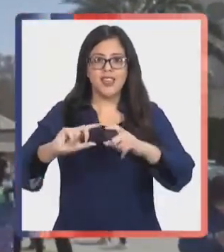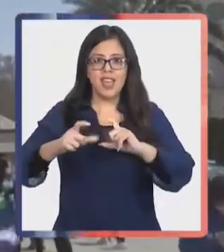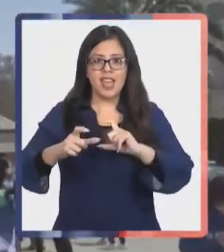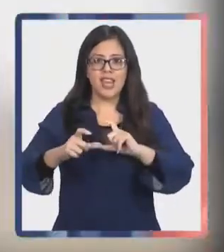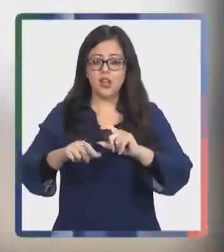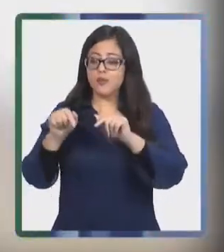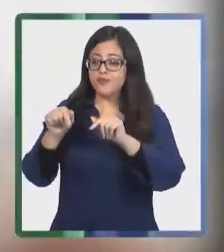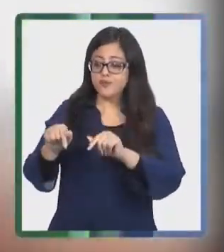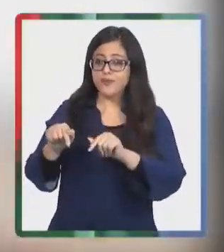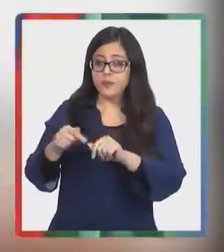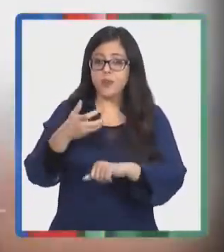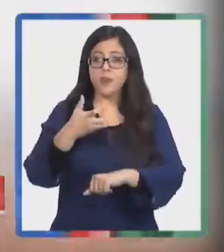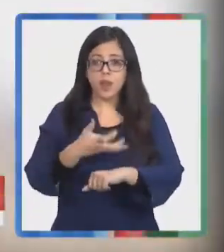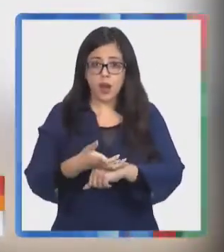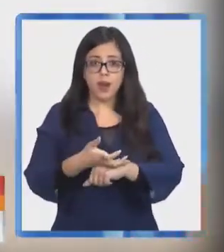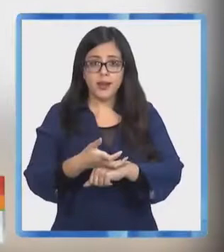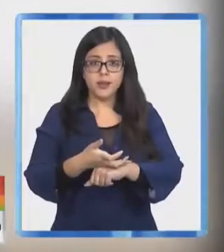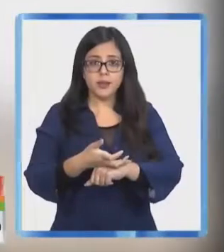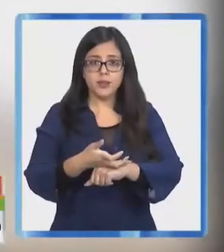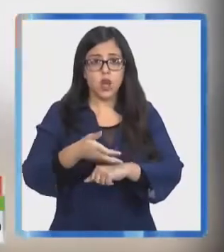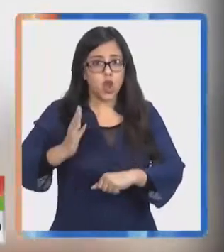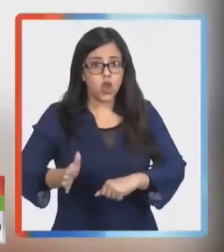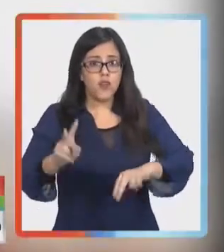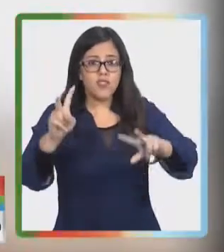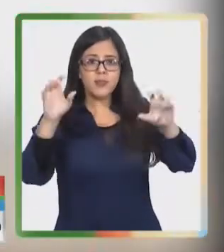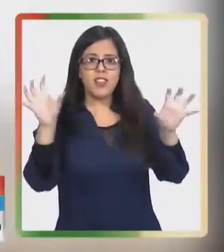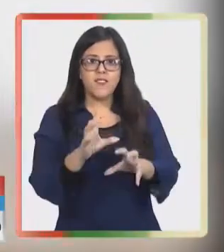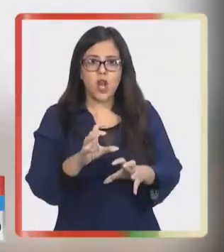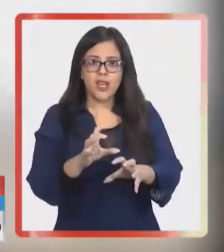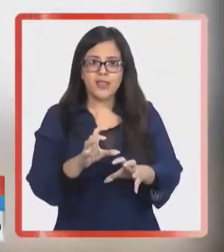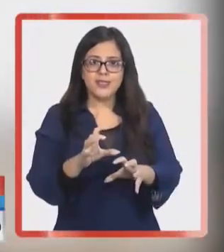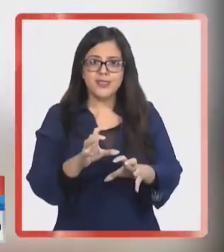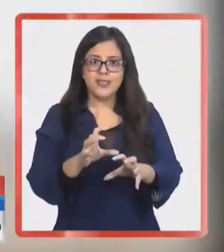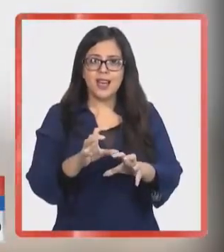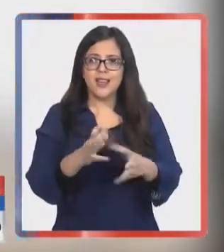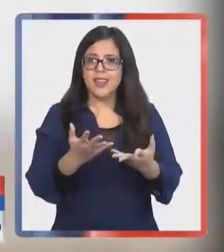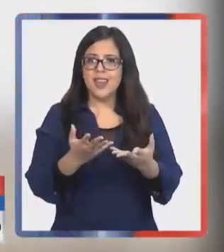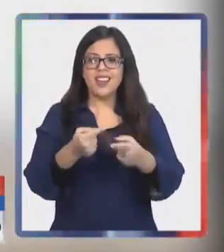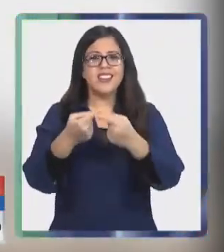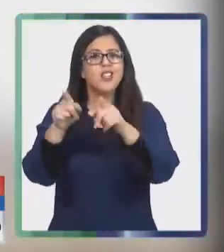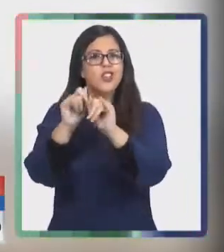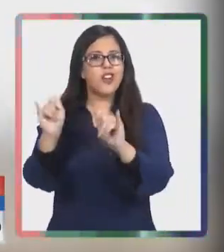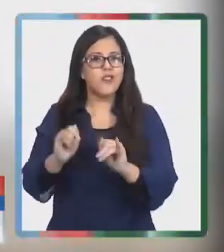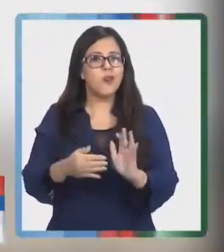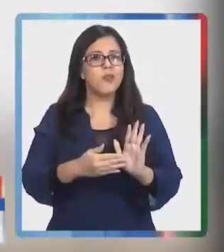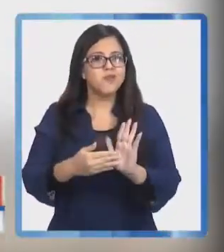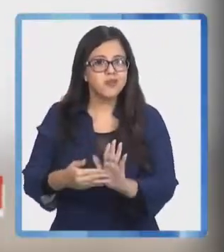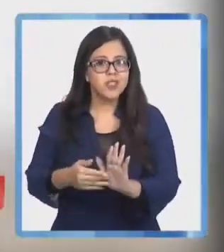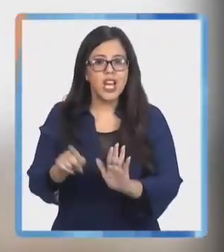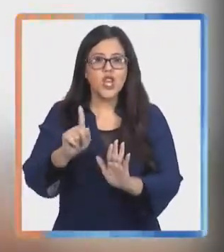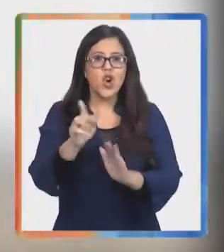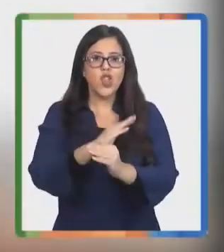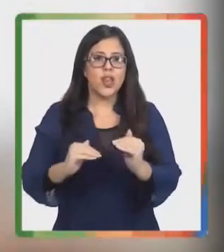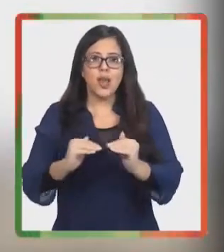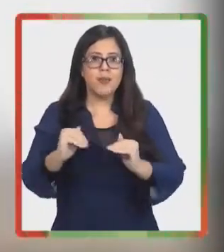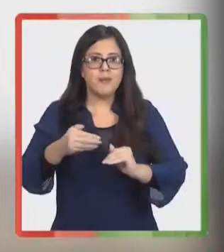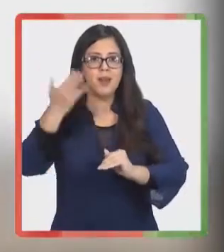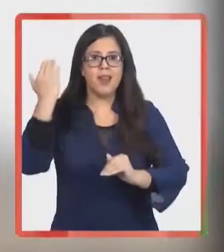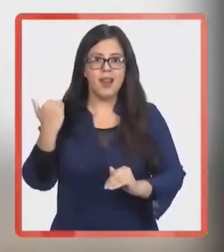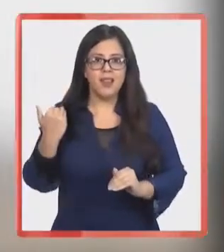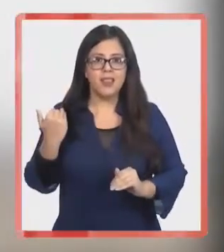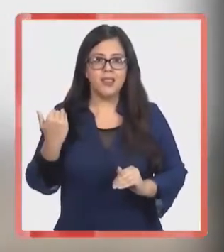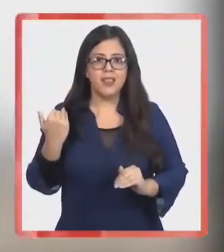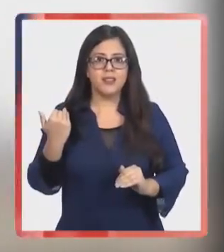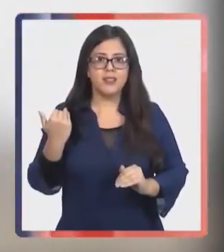género. Todavía persisten las violencias que se expresan de otras formas, no de la misma forma